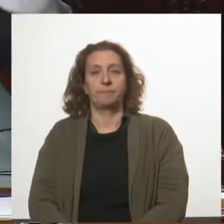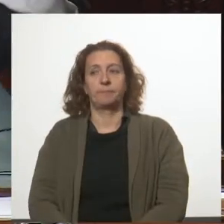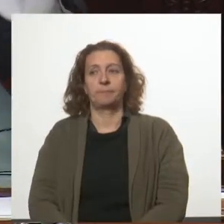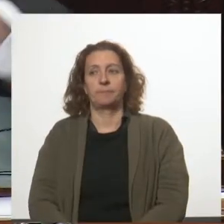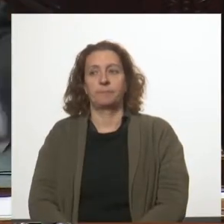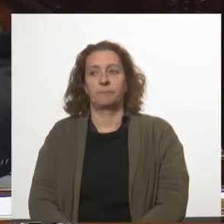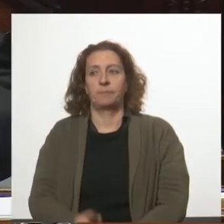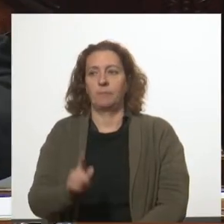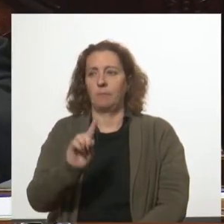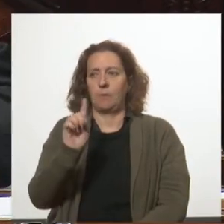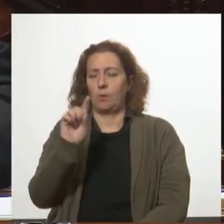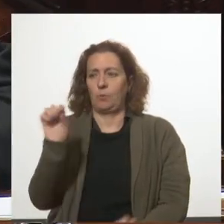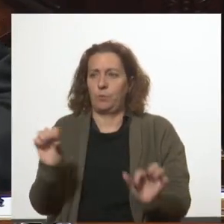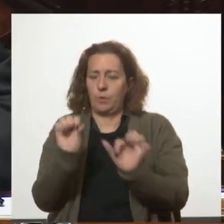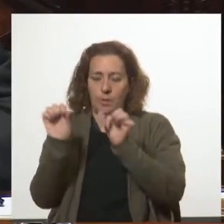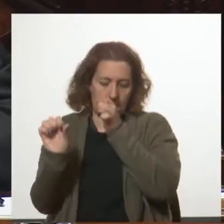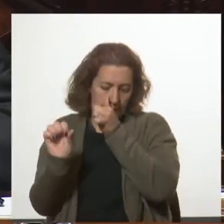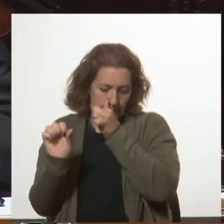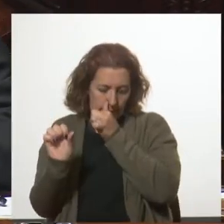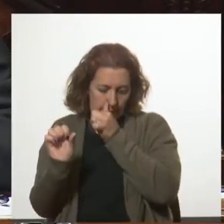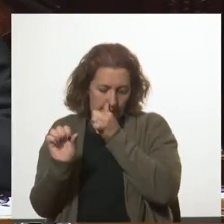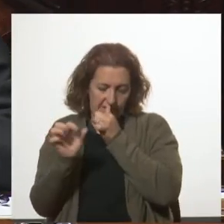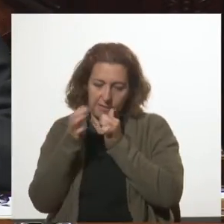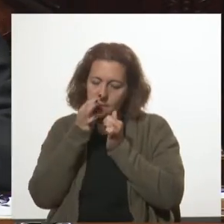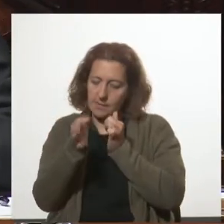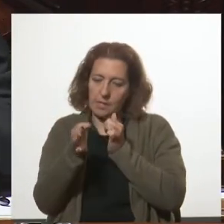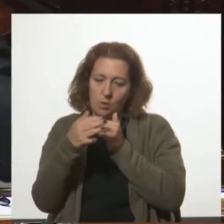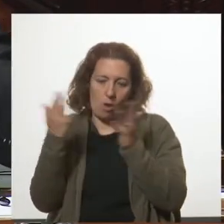no estoy haciendo alusión